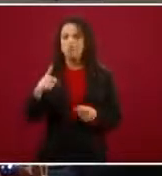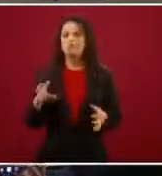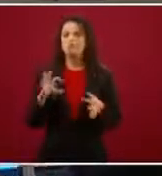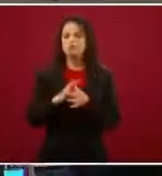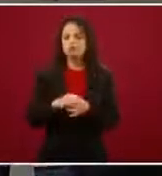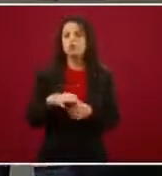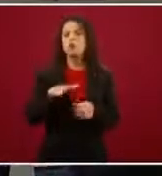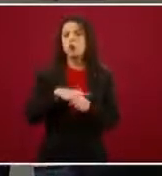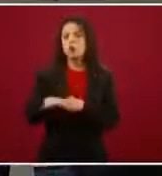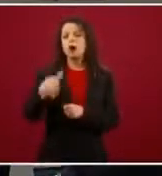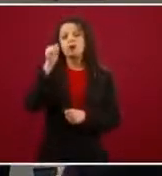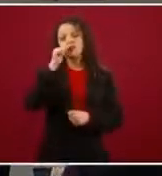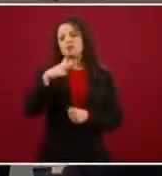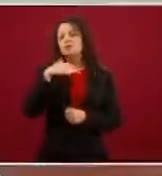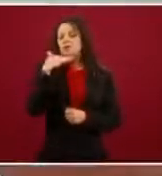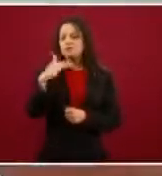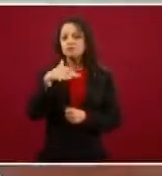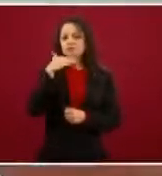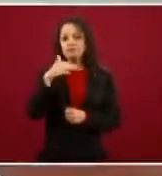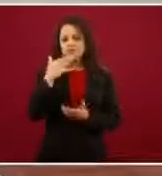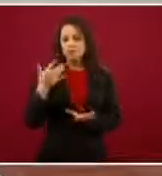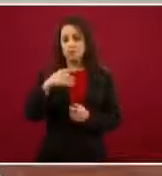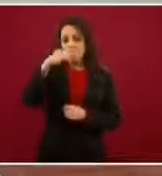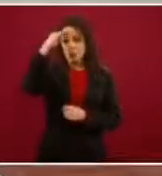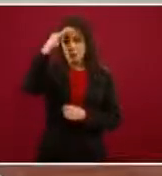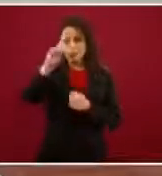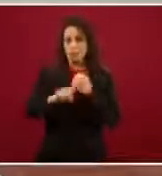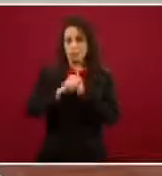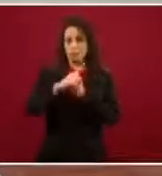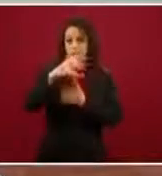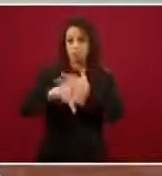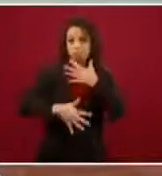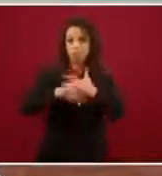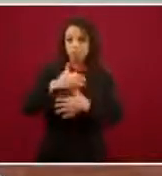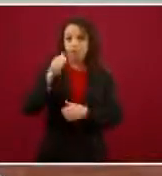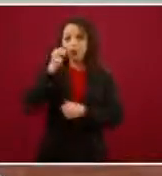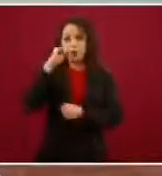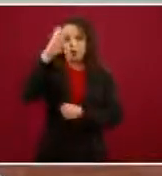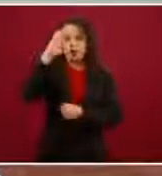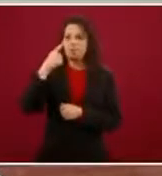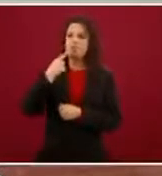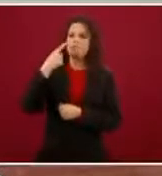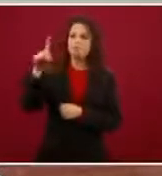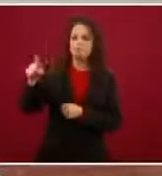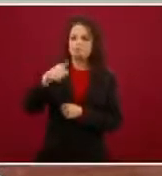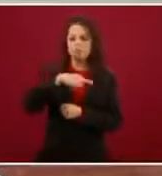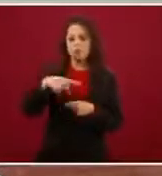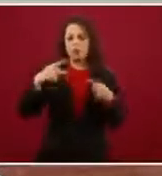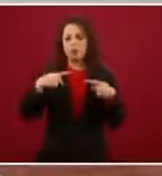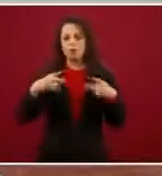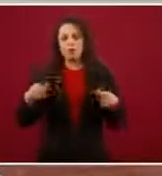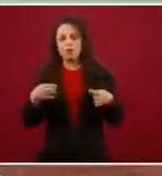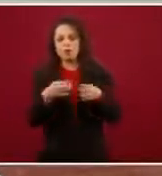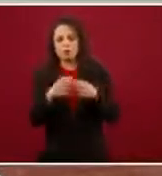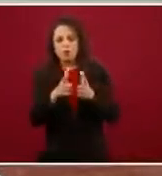corrupción. Si pensamos en la violencia, si pensamos en la delincuencia organizada, en ambos casos